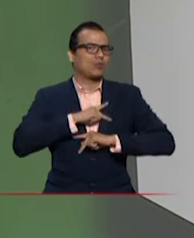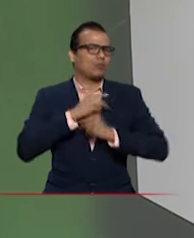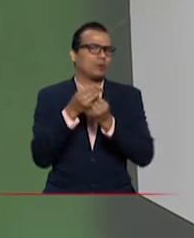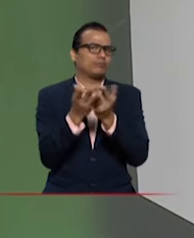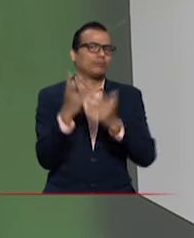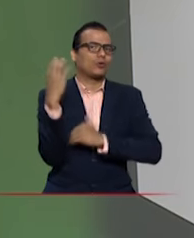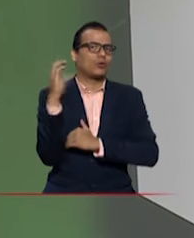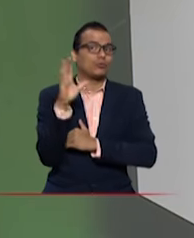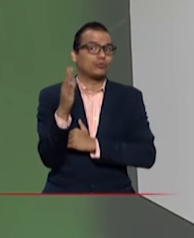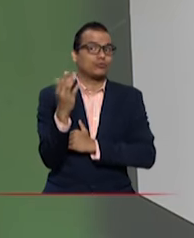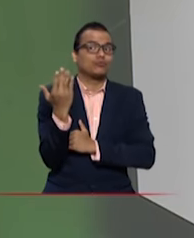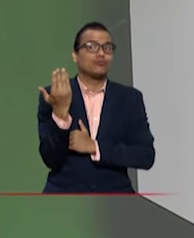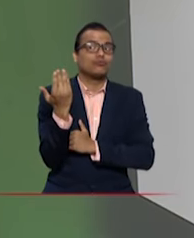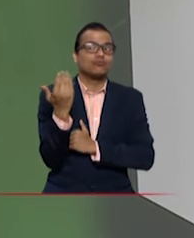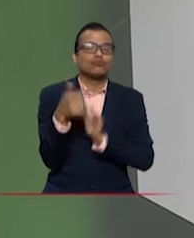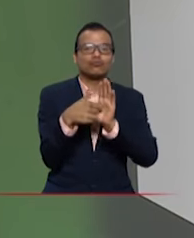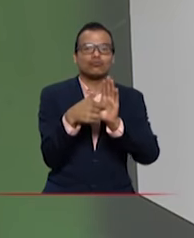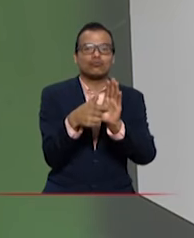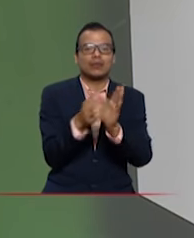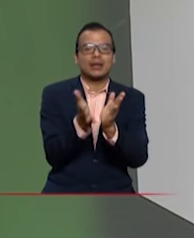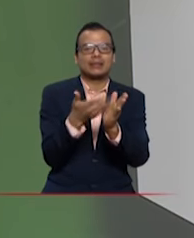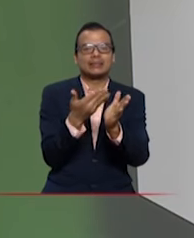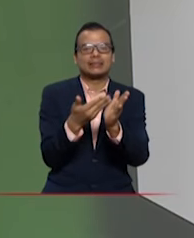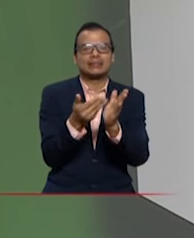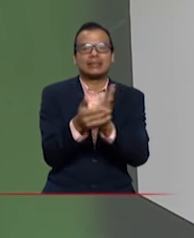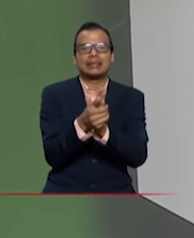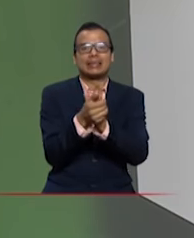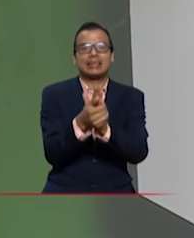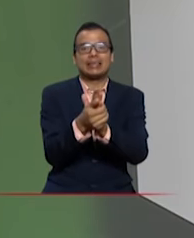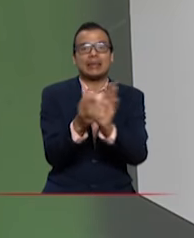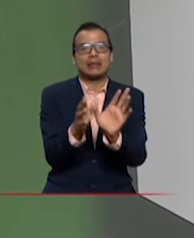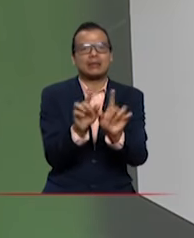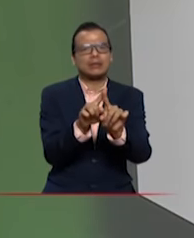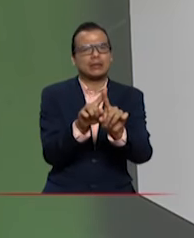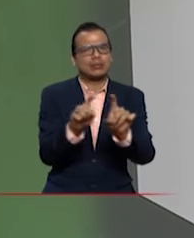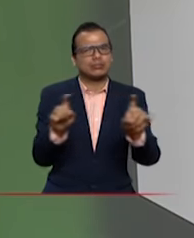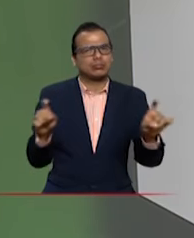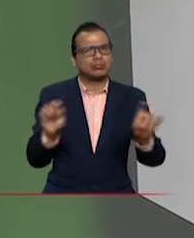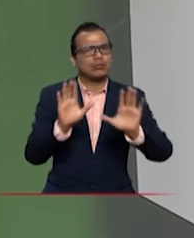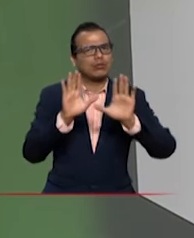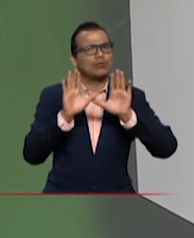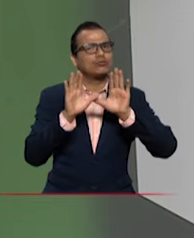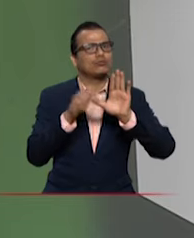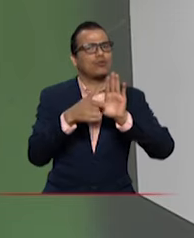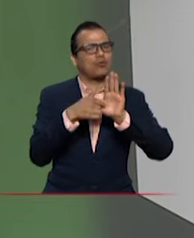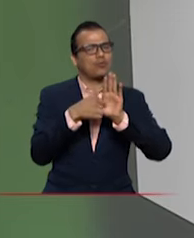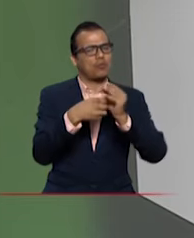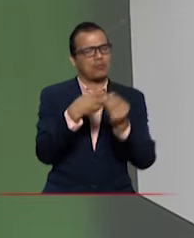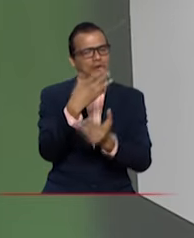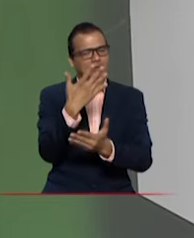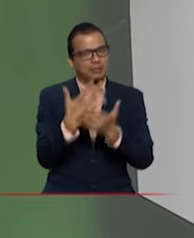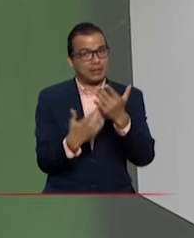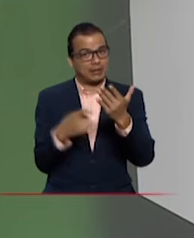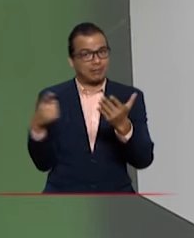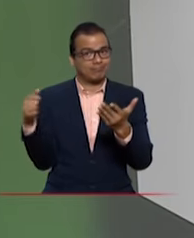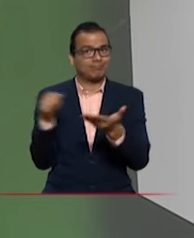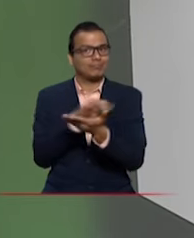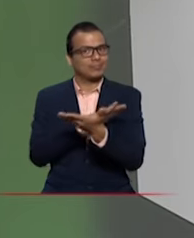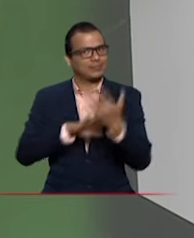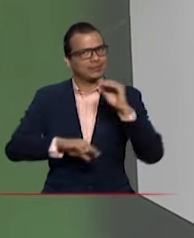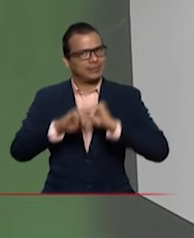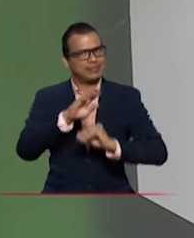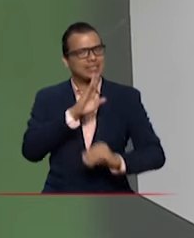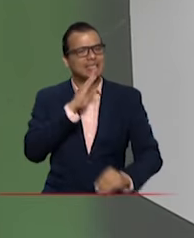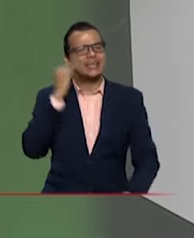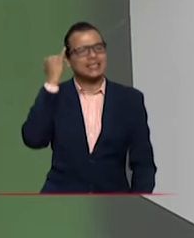del planeta. Es una edición especial con motivo de la COP16 y los 70 años de la CBC. Es gratuita y aquí les contamos